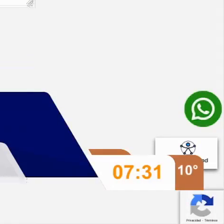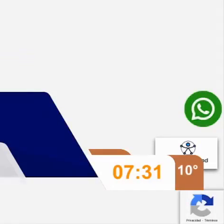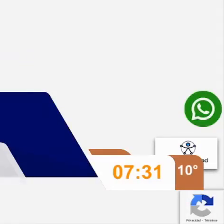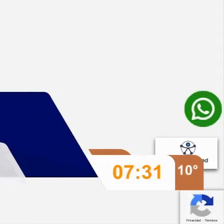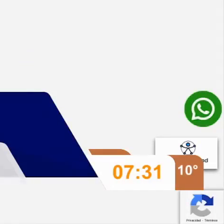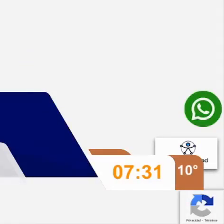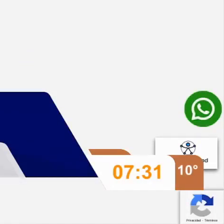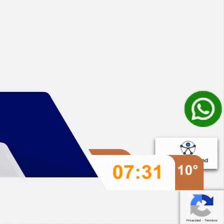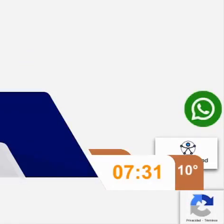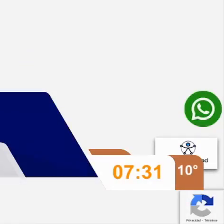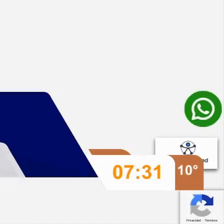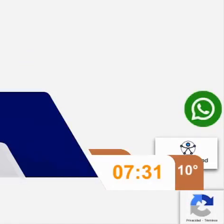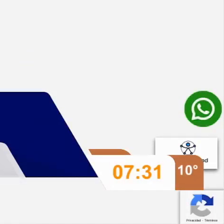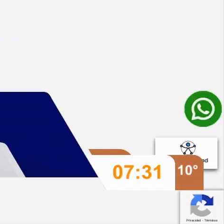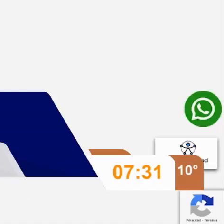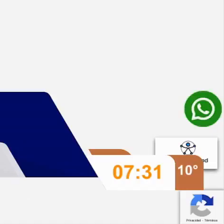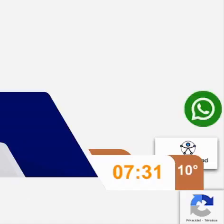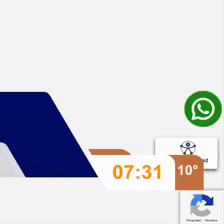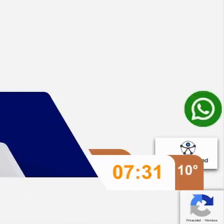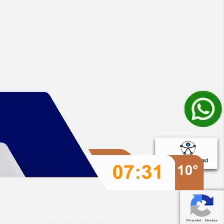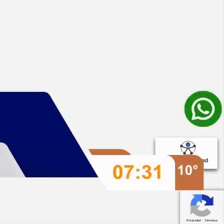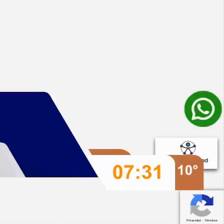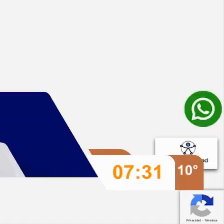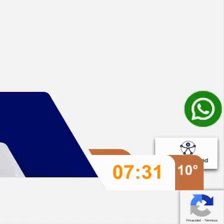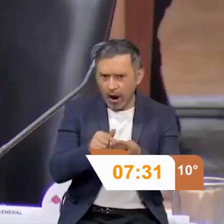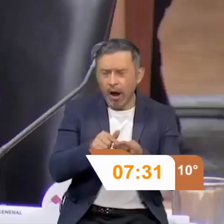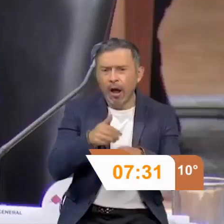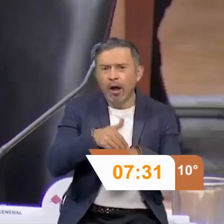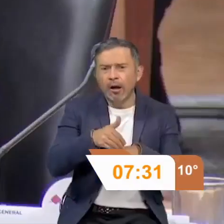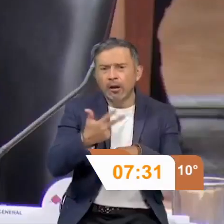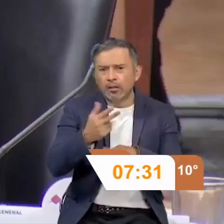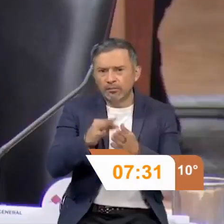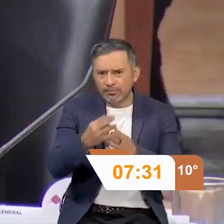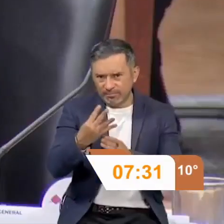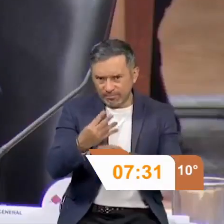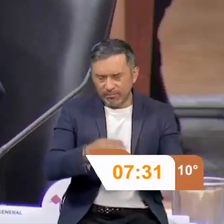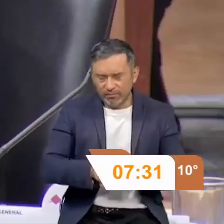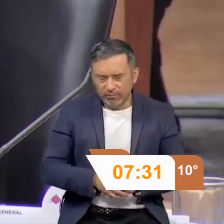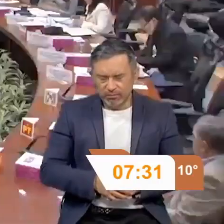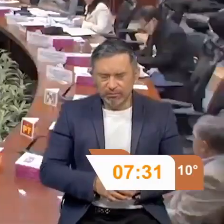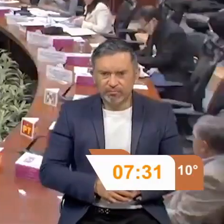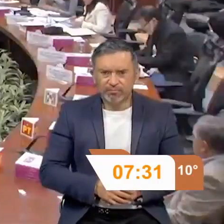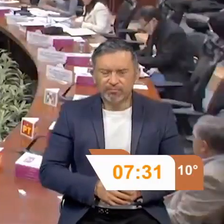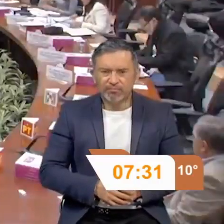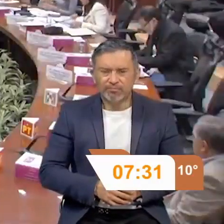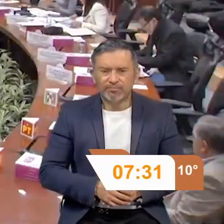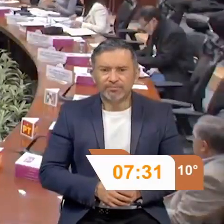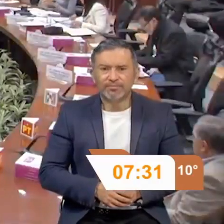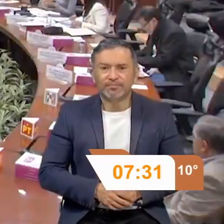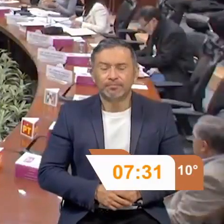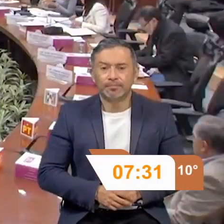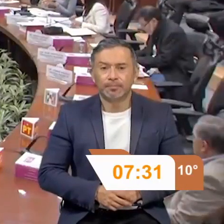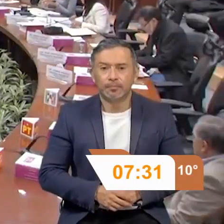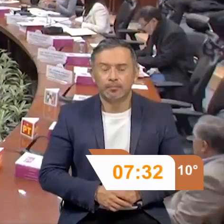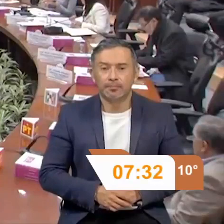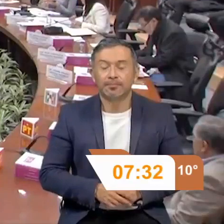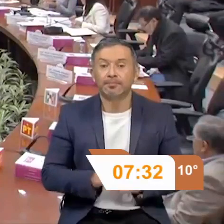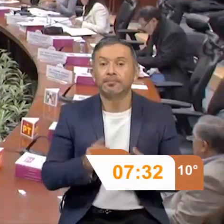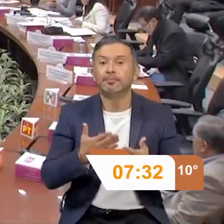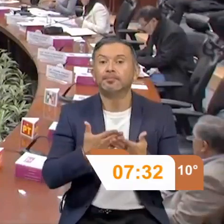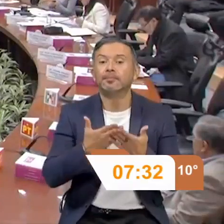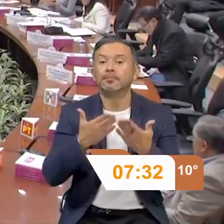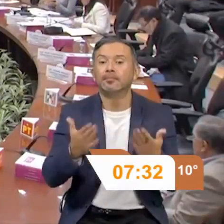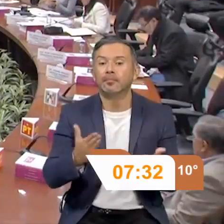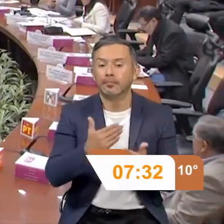abierta sin incluir lenguaje ofensivo discurso de odio propaganda gubernamental o discriminación además no